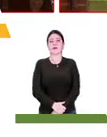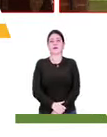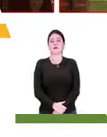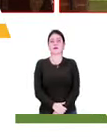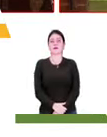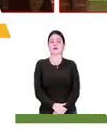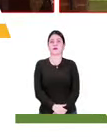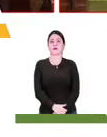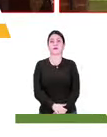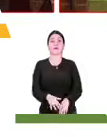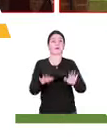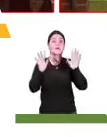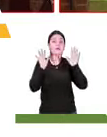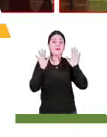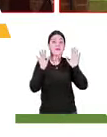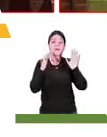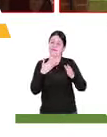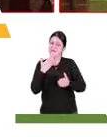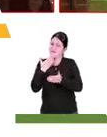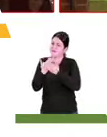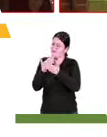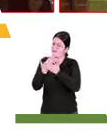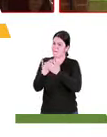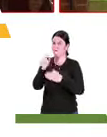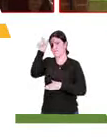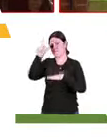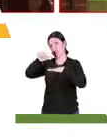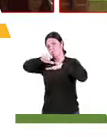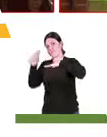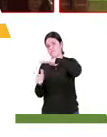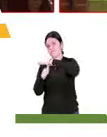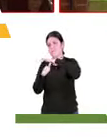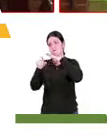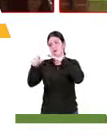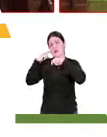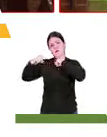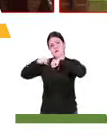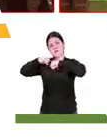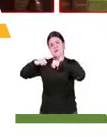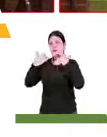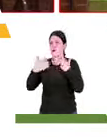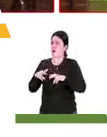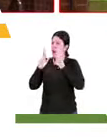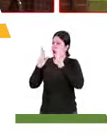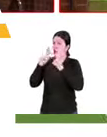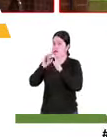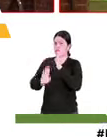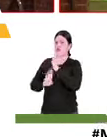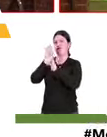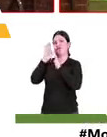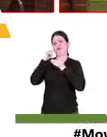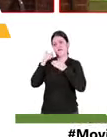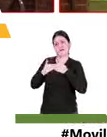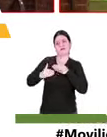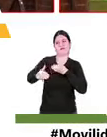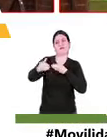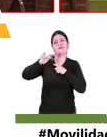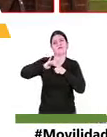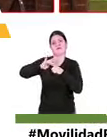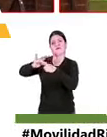Bueno, entonces pues no me queda más que agradecerle, subsecretario, por su gestión y desearle muchos éxitos en la implementación de